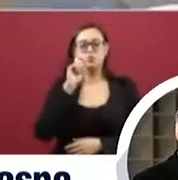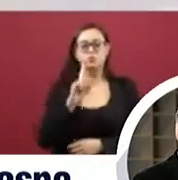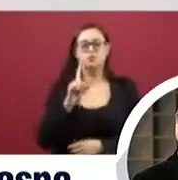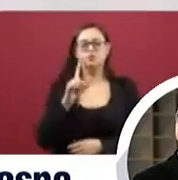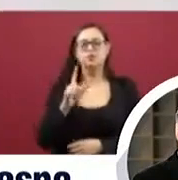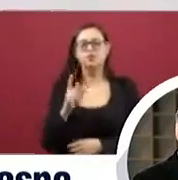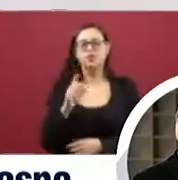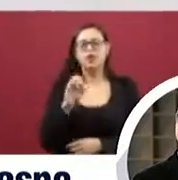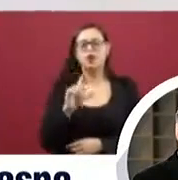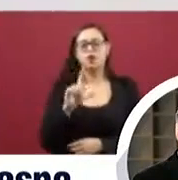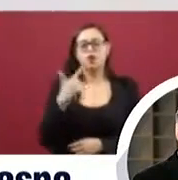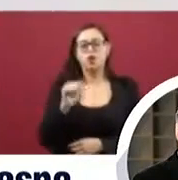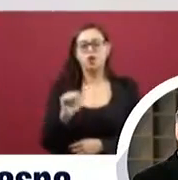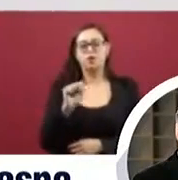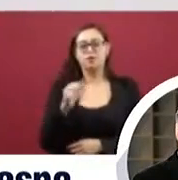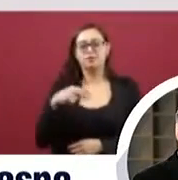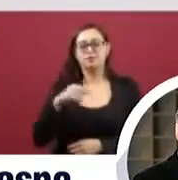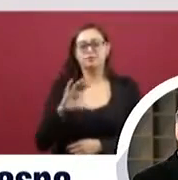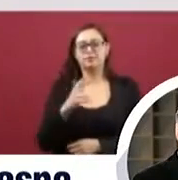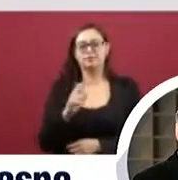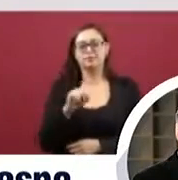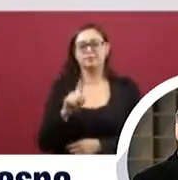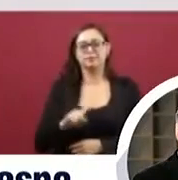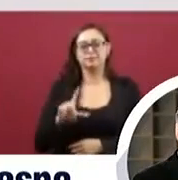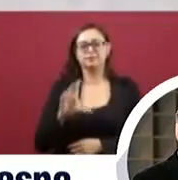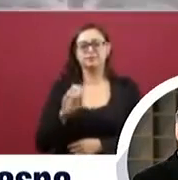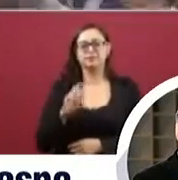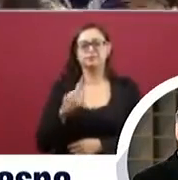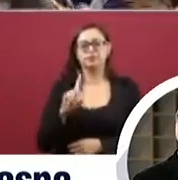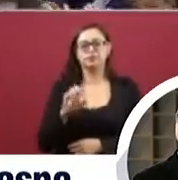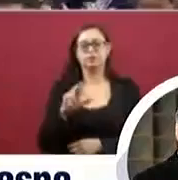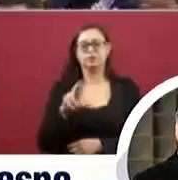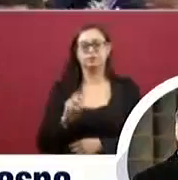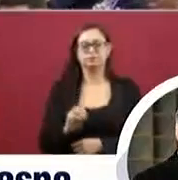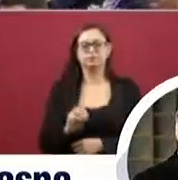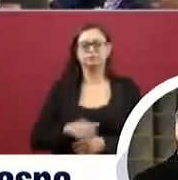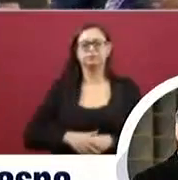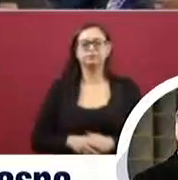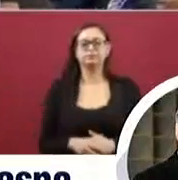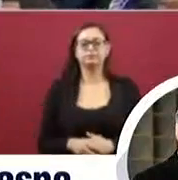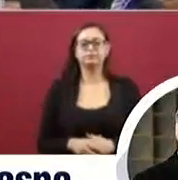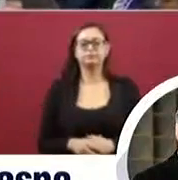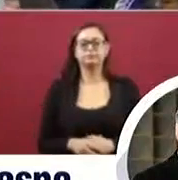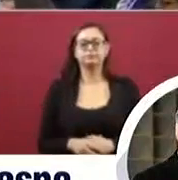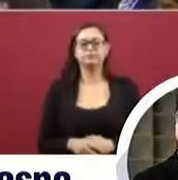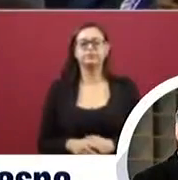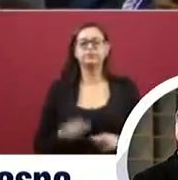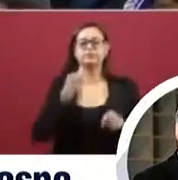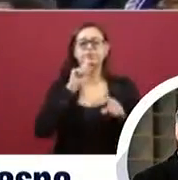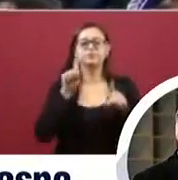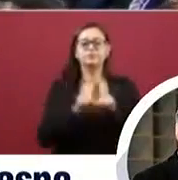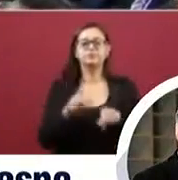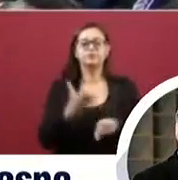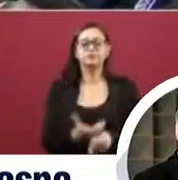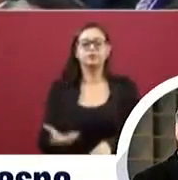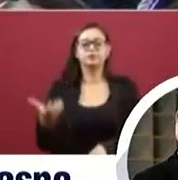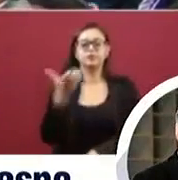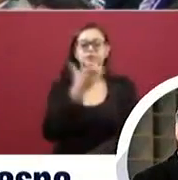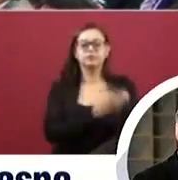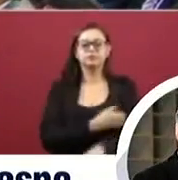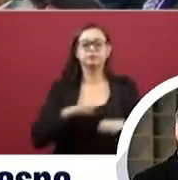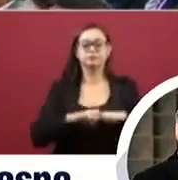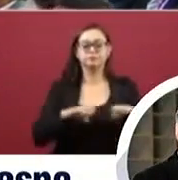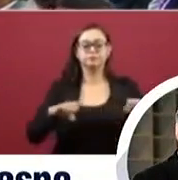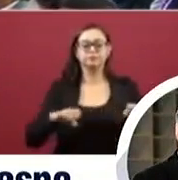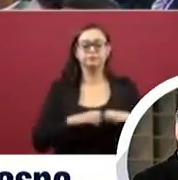el mejor de los casos. Todo eso creo que tiene mucho que ver con el aeropuerto, con la decisión del aeropuerto y también la forma en que tomó esa